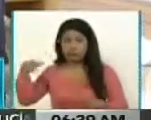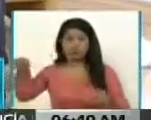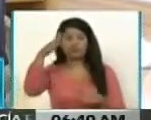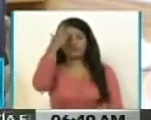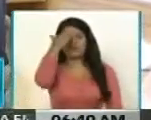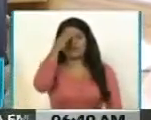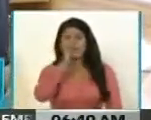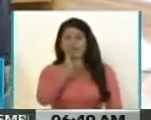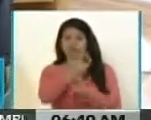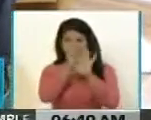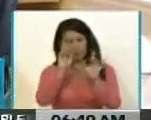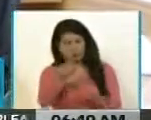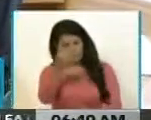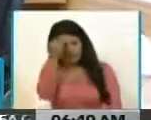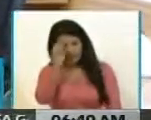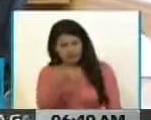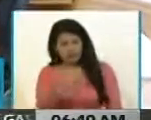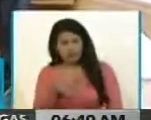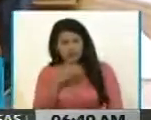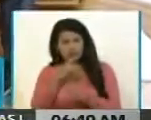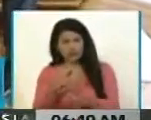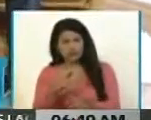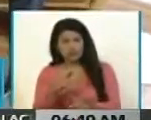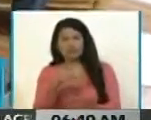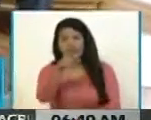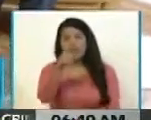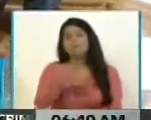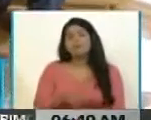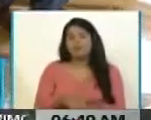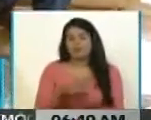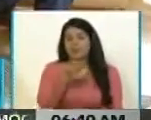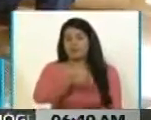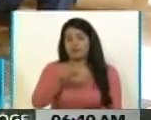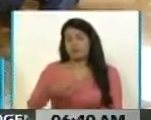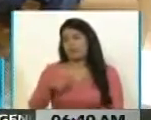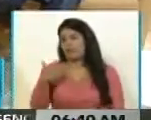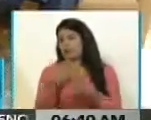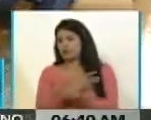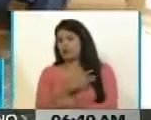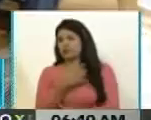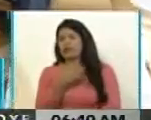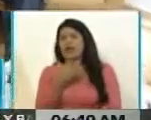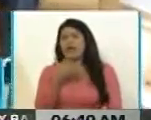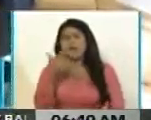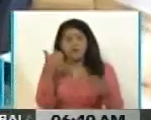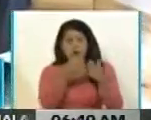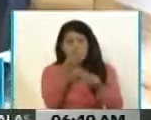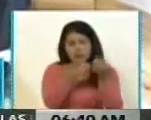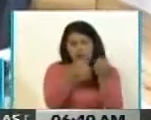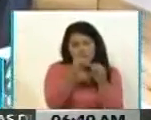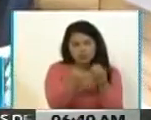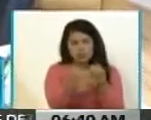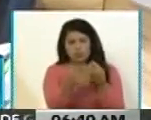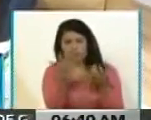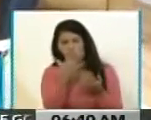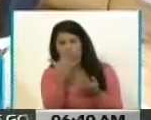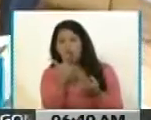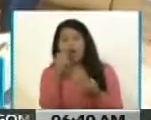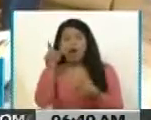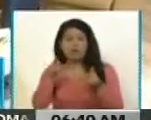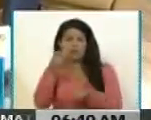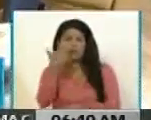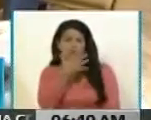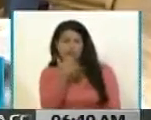porque en definitiva quienes tienen alguna confusión sobre si hay o si no existe guerra económica, sobre si hay